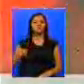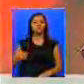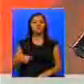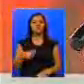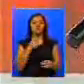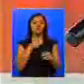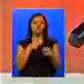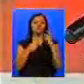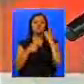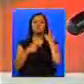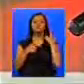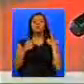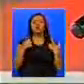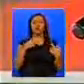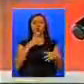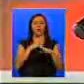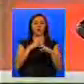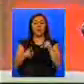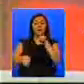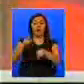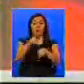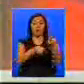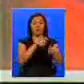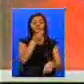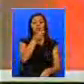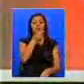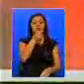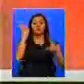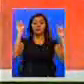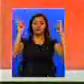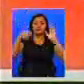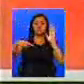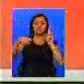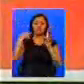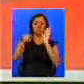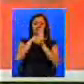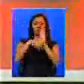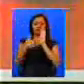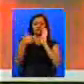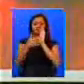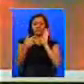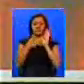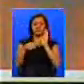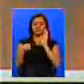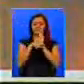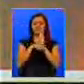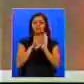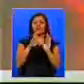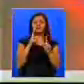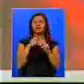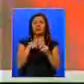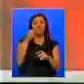opiniones, entre comillas, de algunos periodistas. Debe ser muy triste